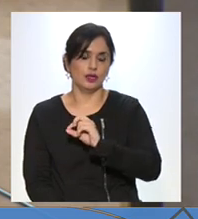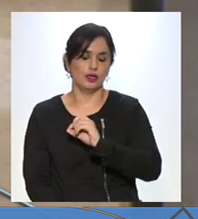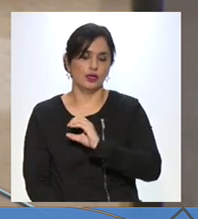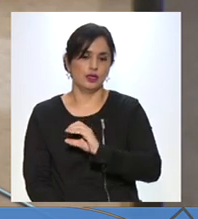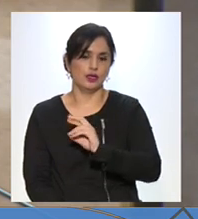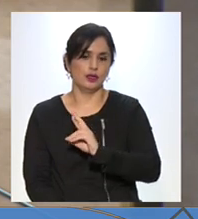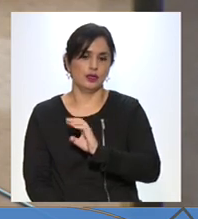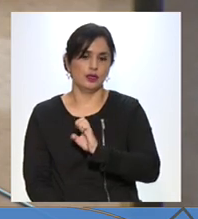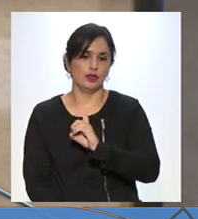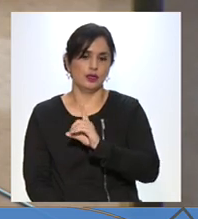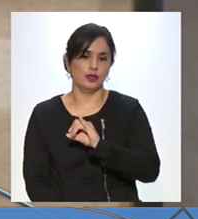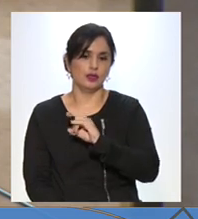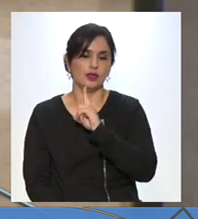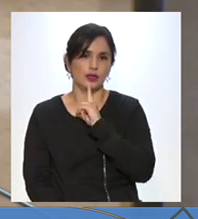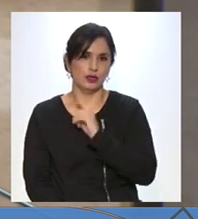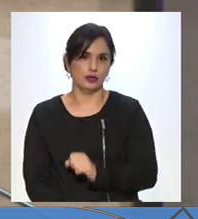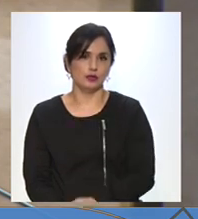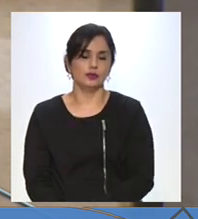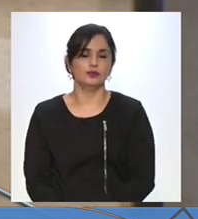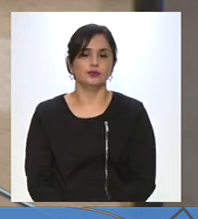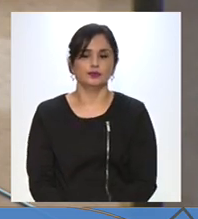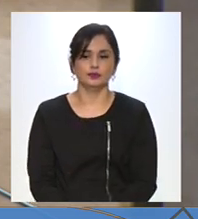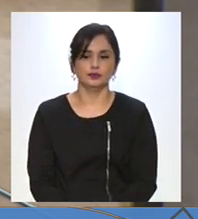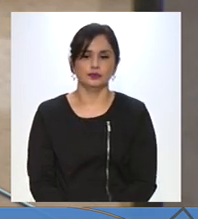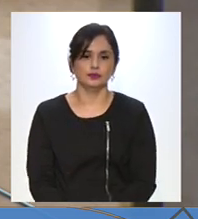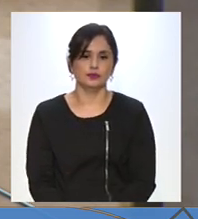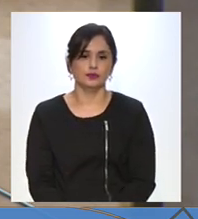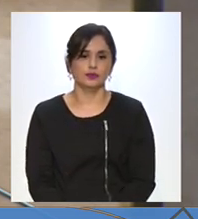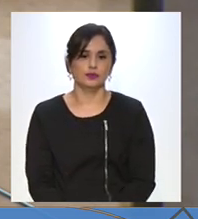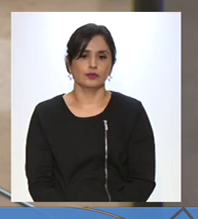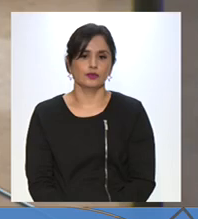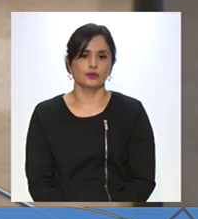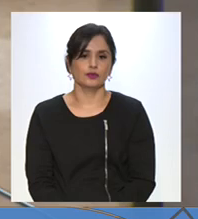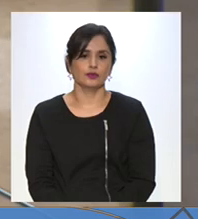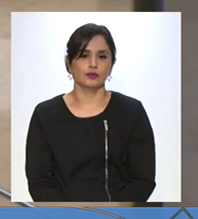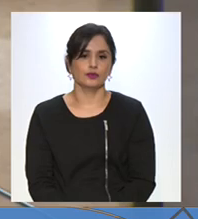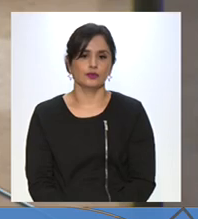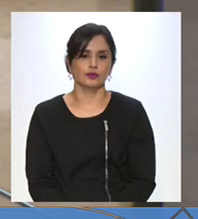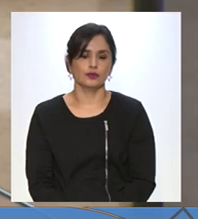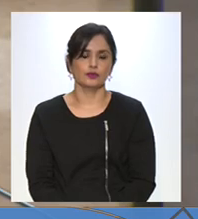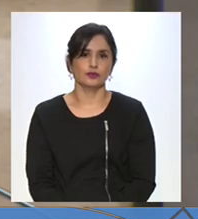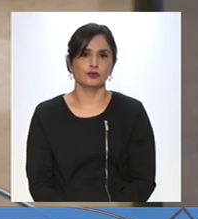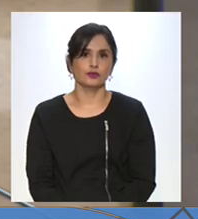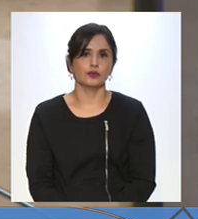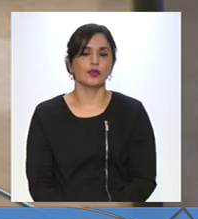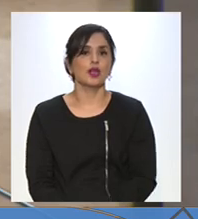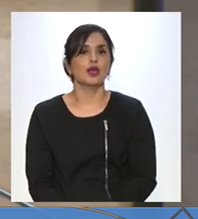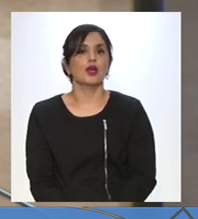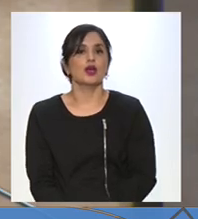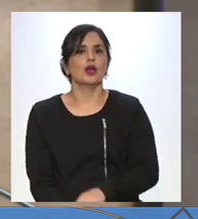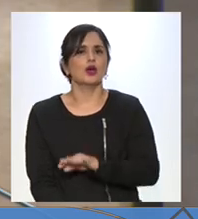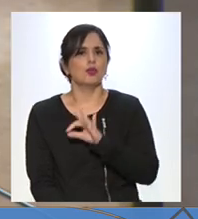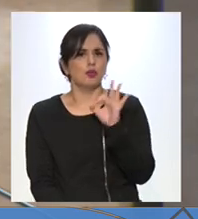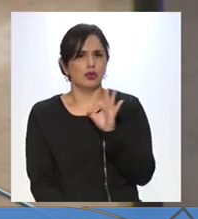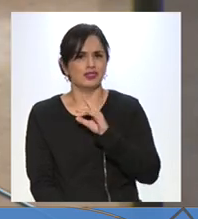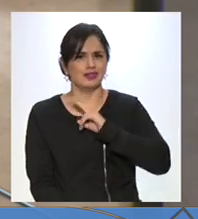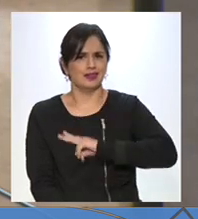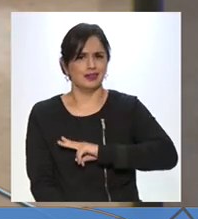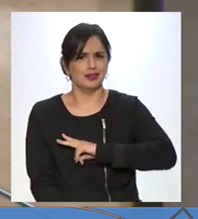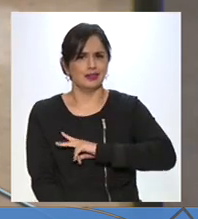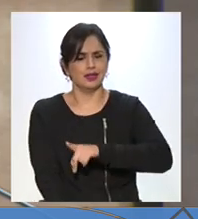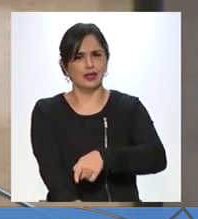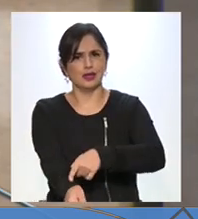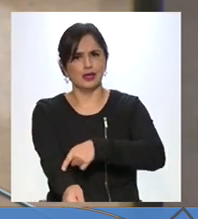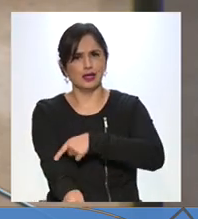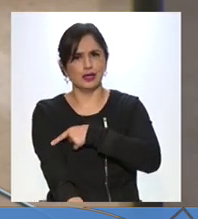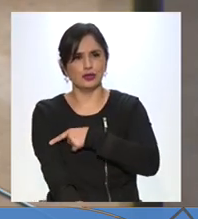escala muchísimo mayor que la que estamos hablando acá. O sea, estamos hablando, ¿cierto?, de tasas largas que para los bonos del